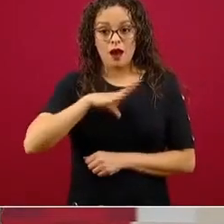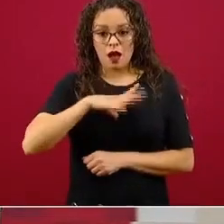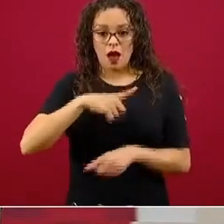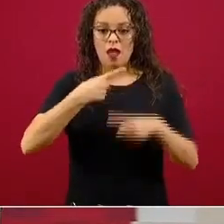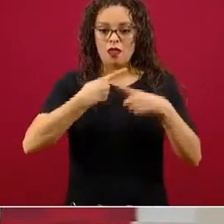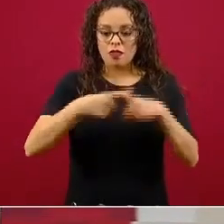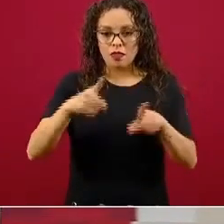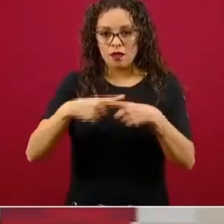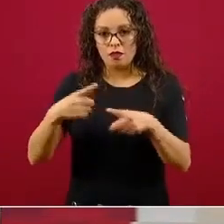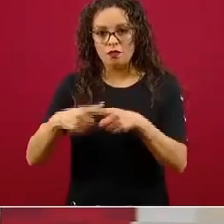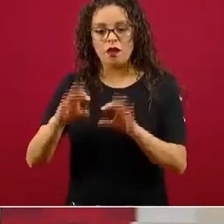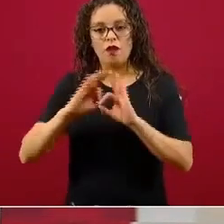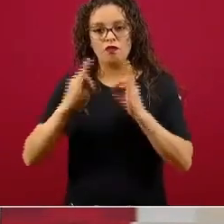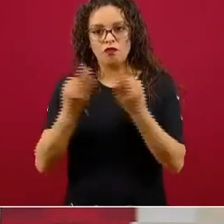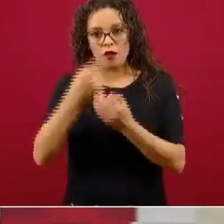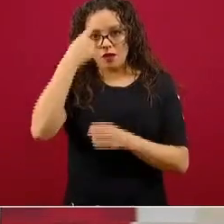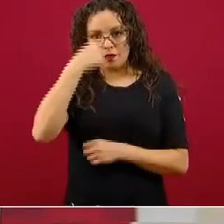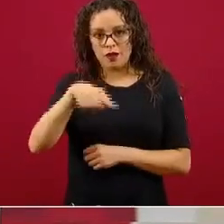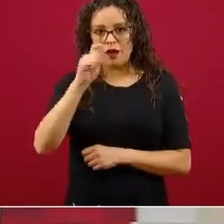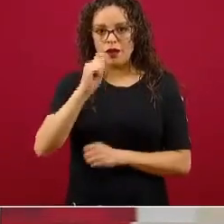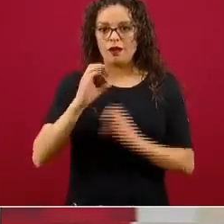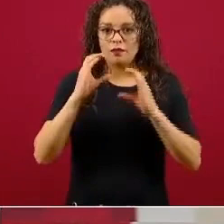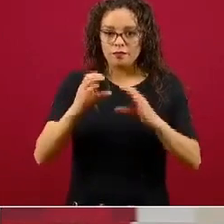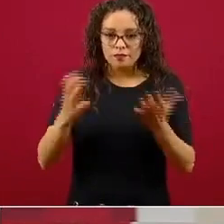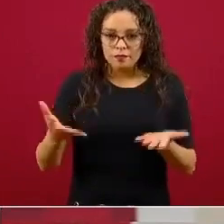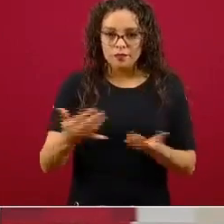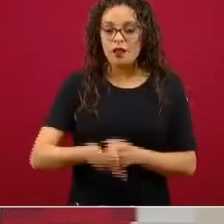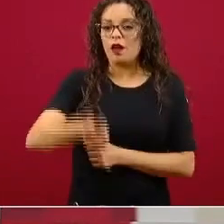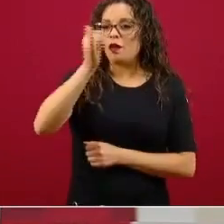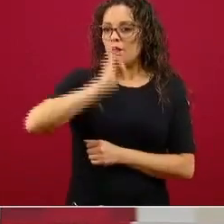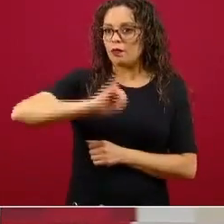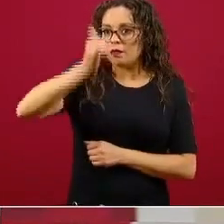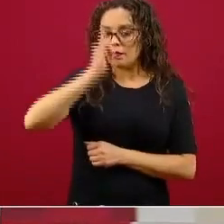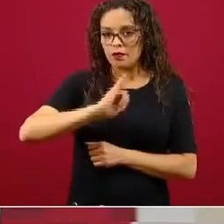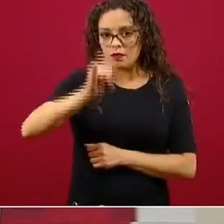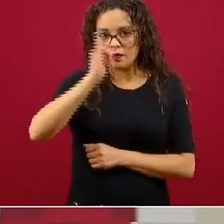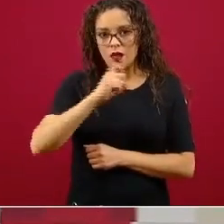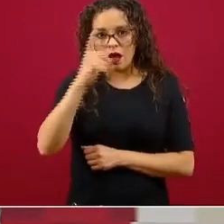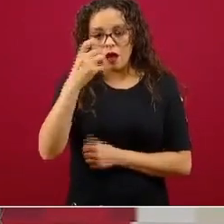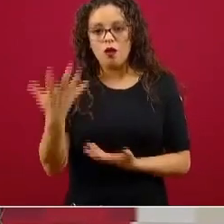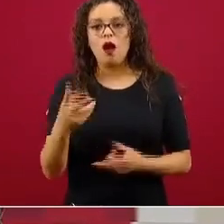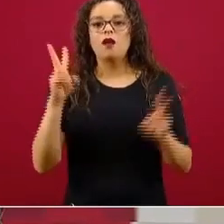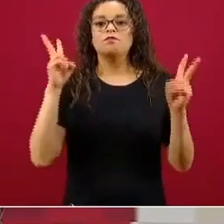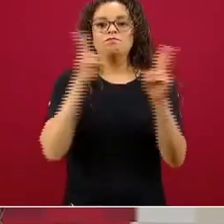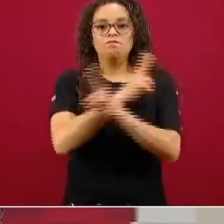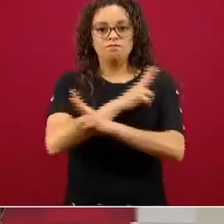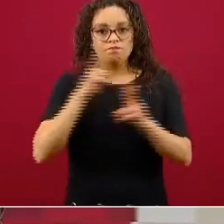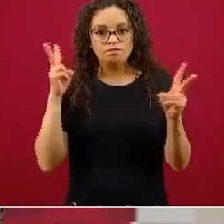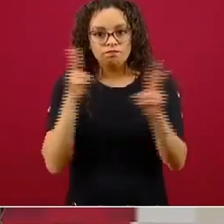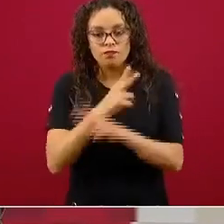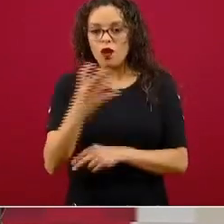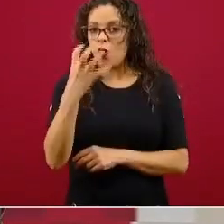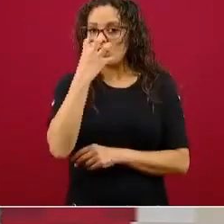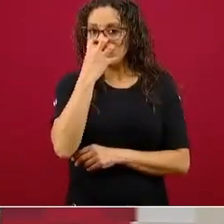hidratación, la propia vigilancia médica, la oxigenación no invasiva, que se hacen en hospitales. ¿Quién tiene